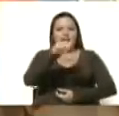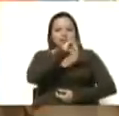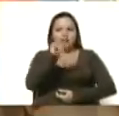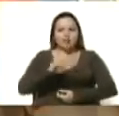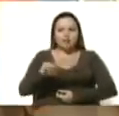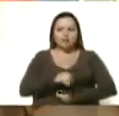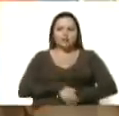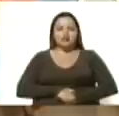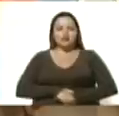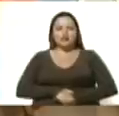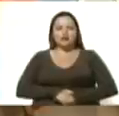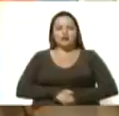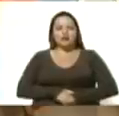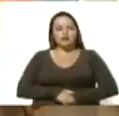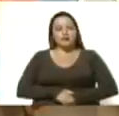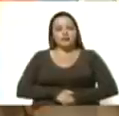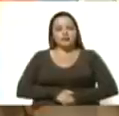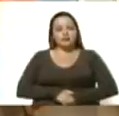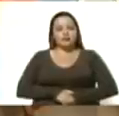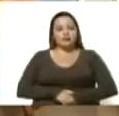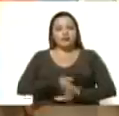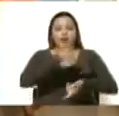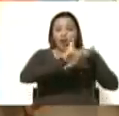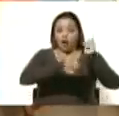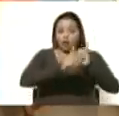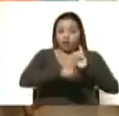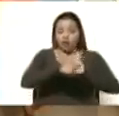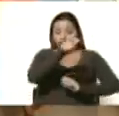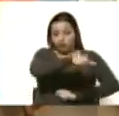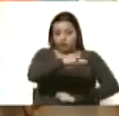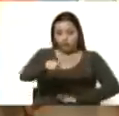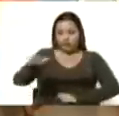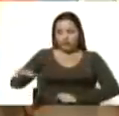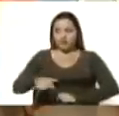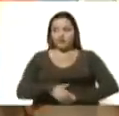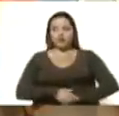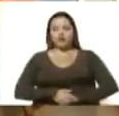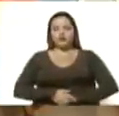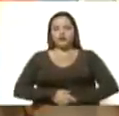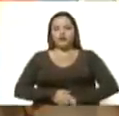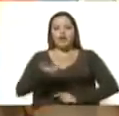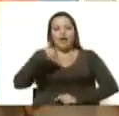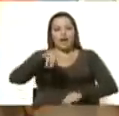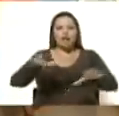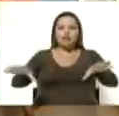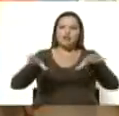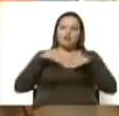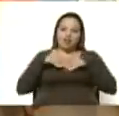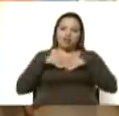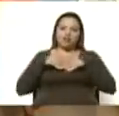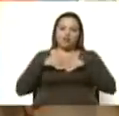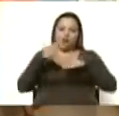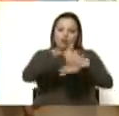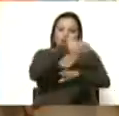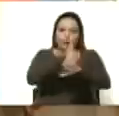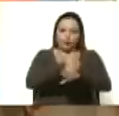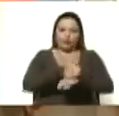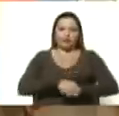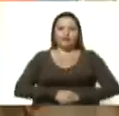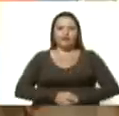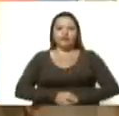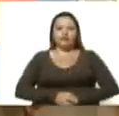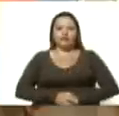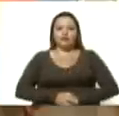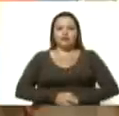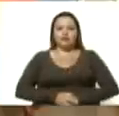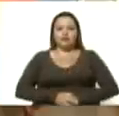Varias de estas personas han admitido los hechos. Es la oportunidad